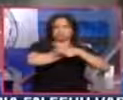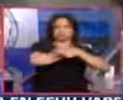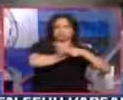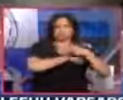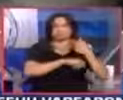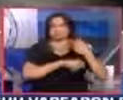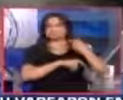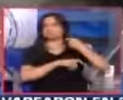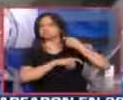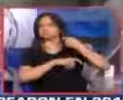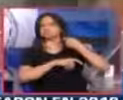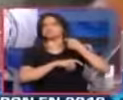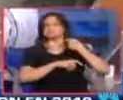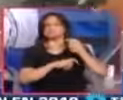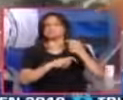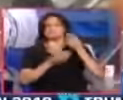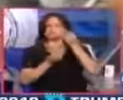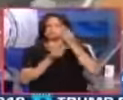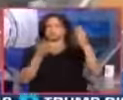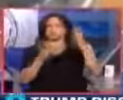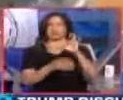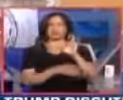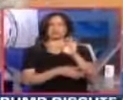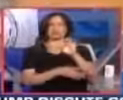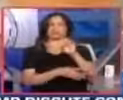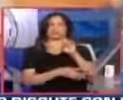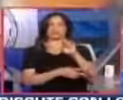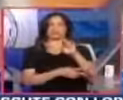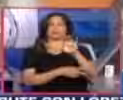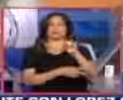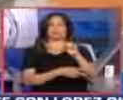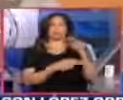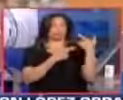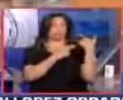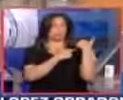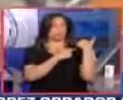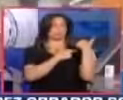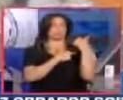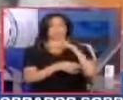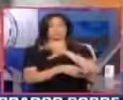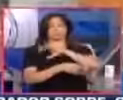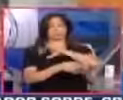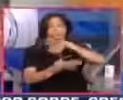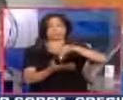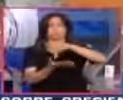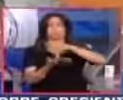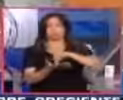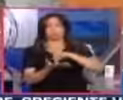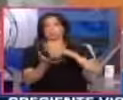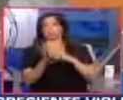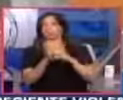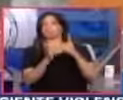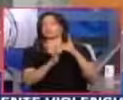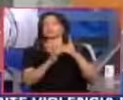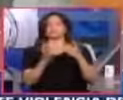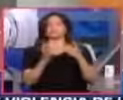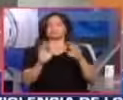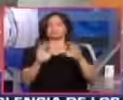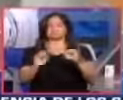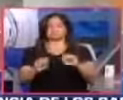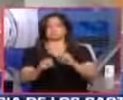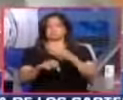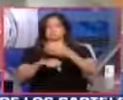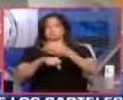plaza comercial. Según lo informado por Federico Liberato, encargado de la policía municipal en Dajabón, estos detenidos